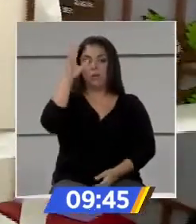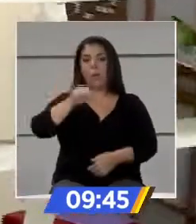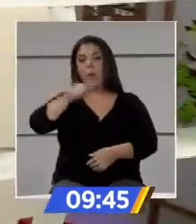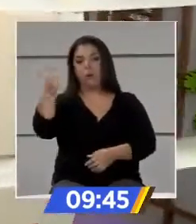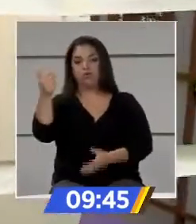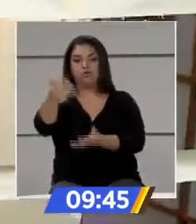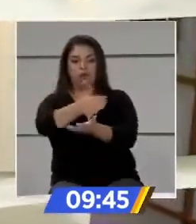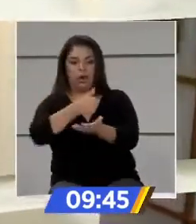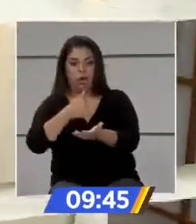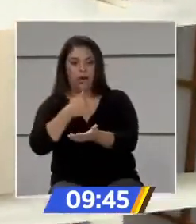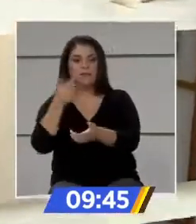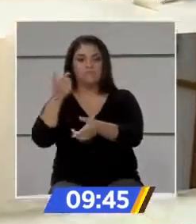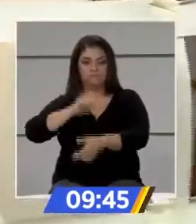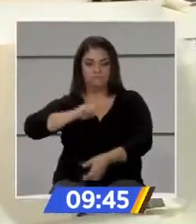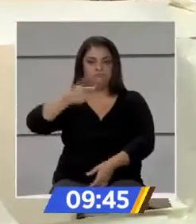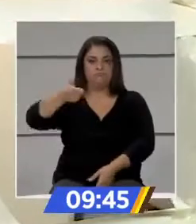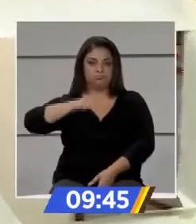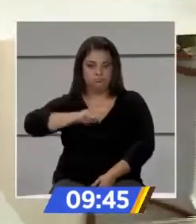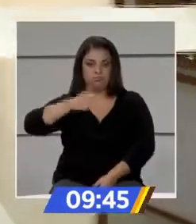y Sergio recoge. Tenemos